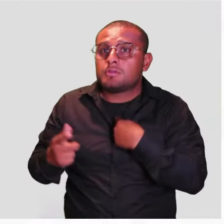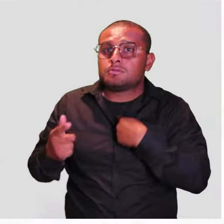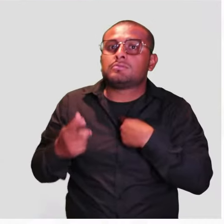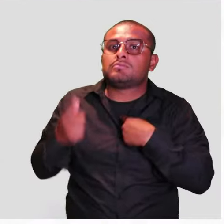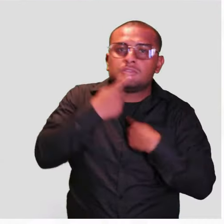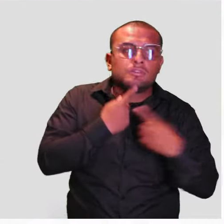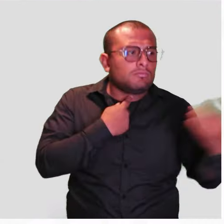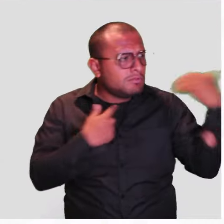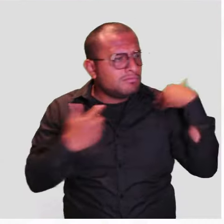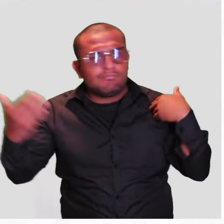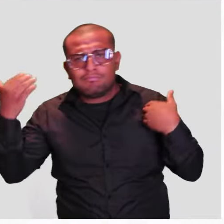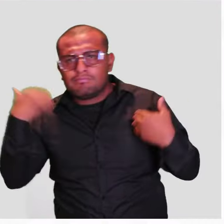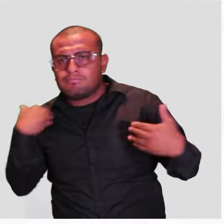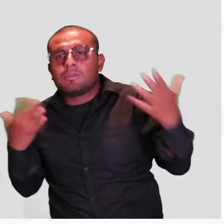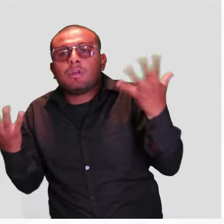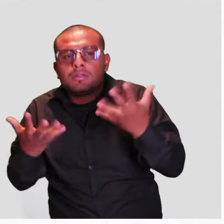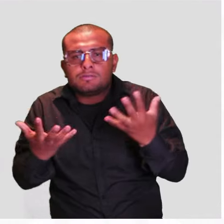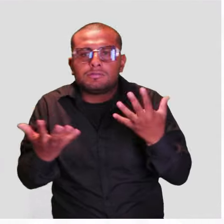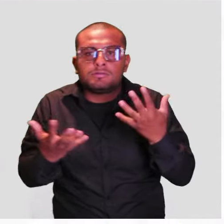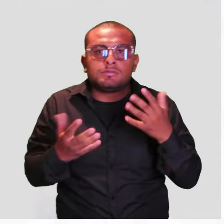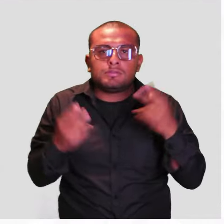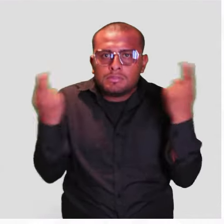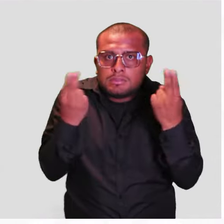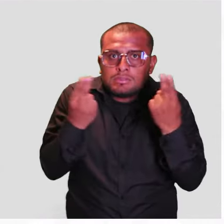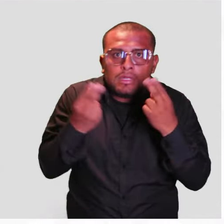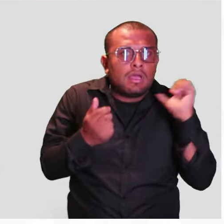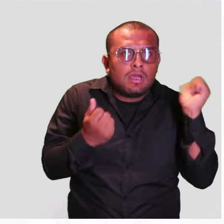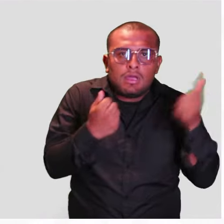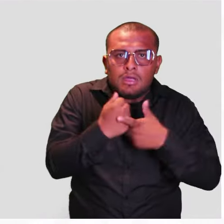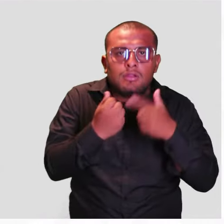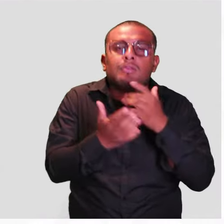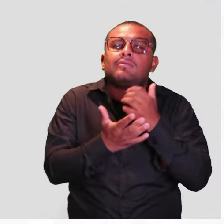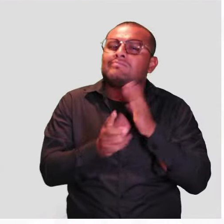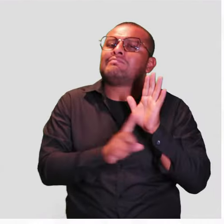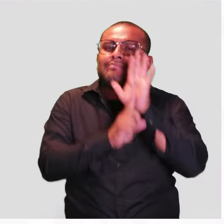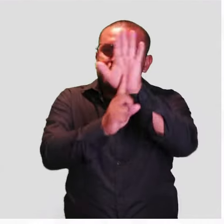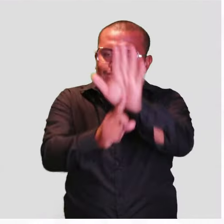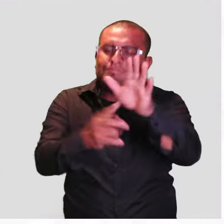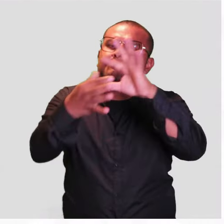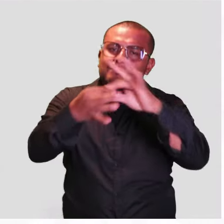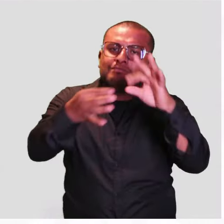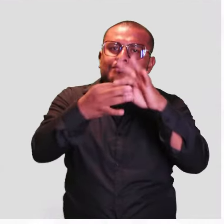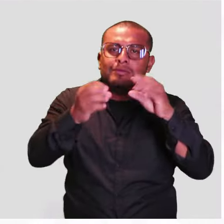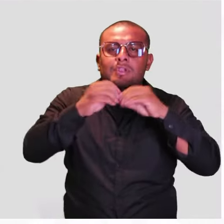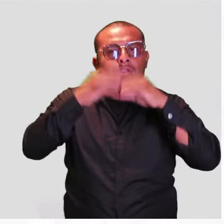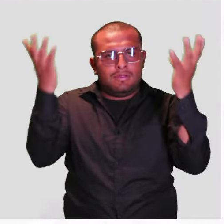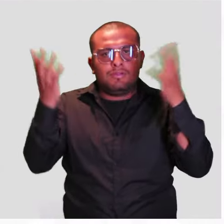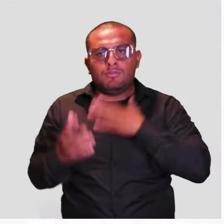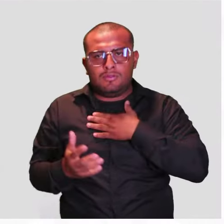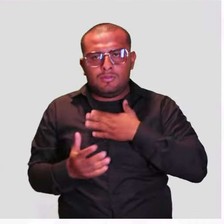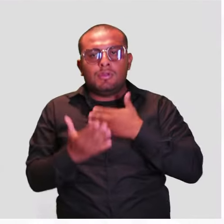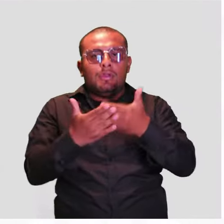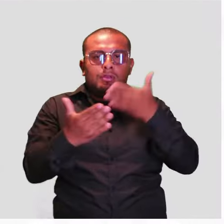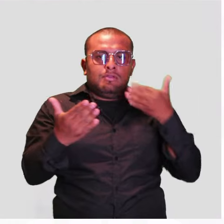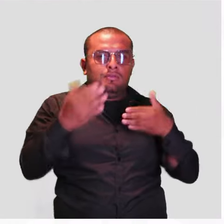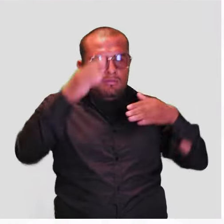barrio qué necesitan. Obviamente, se hace el análisis previo, lo que se tiene, hablar con